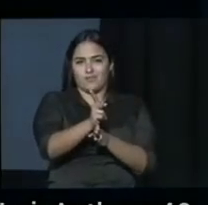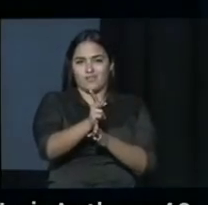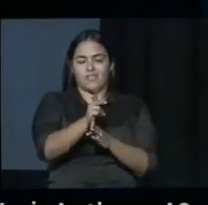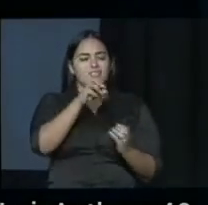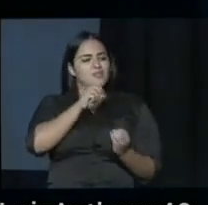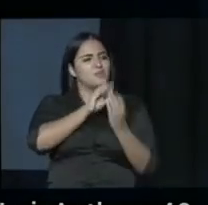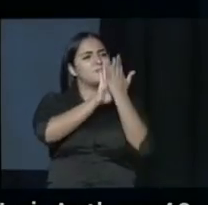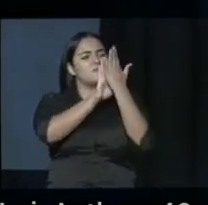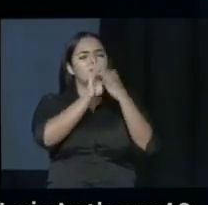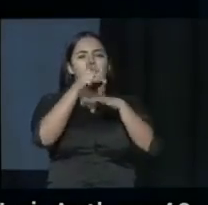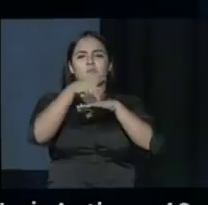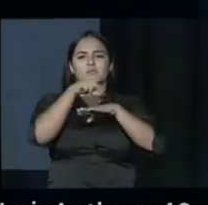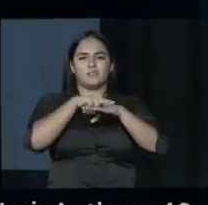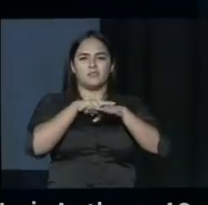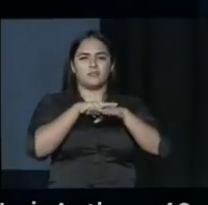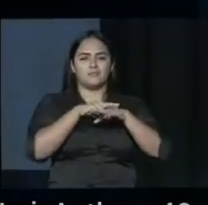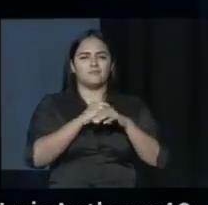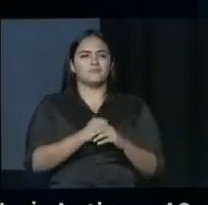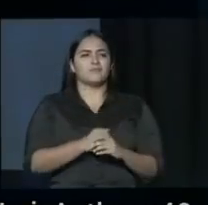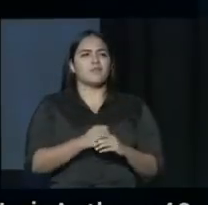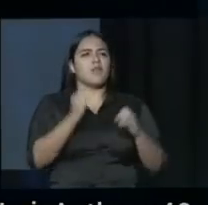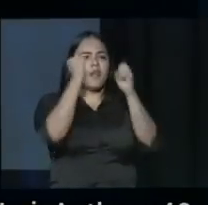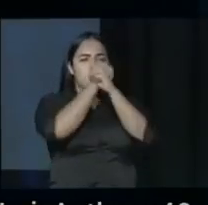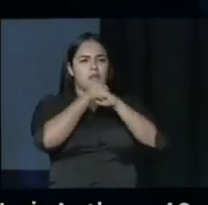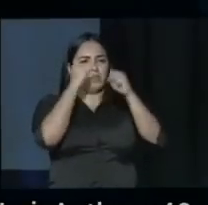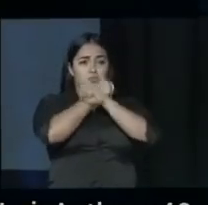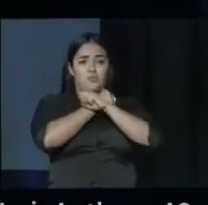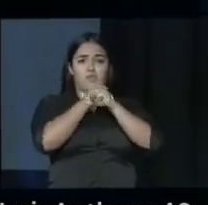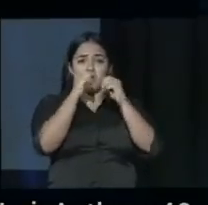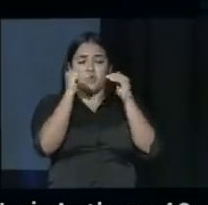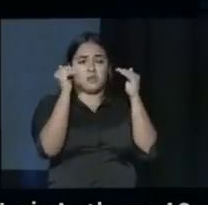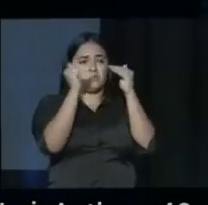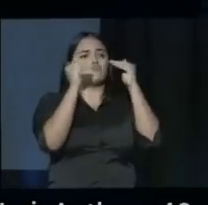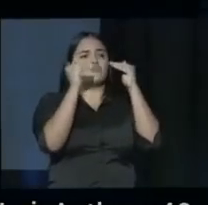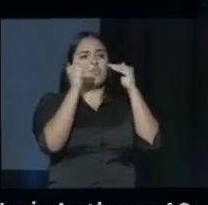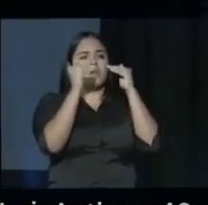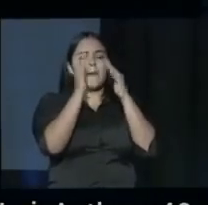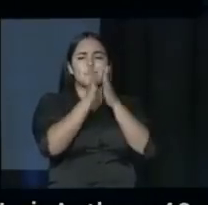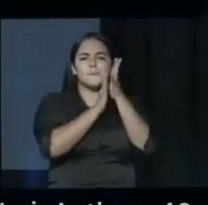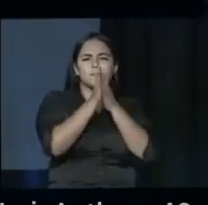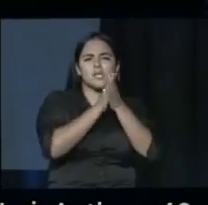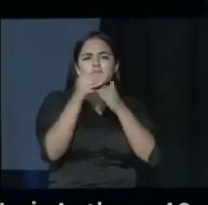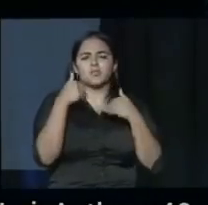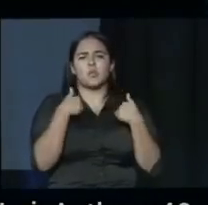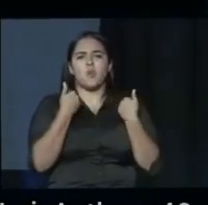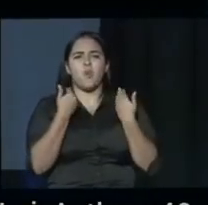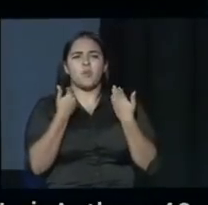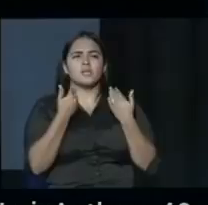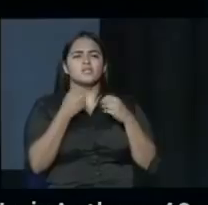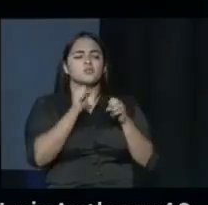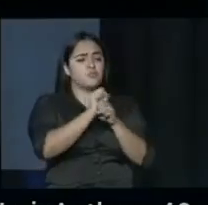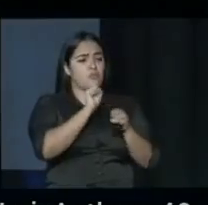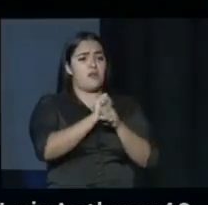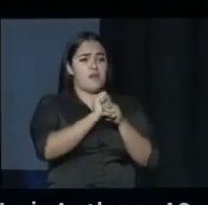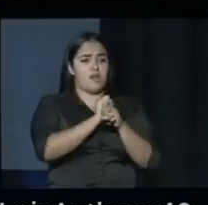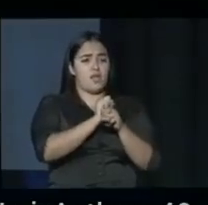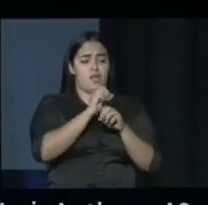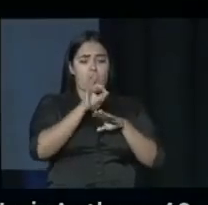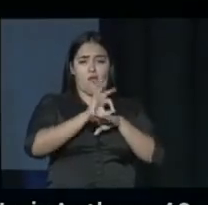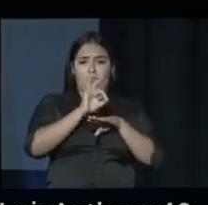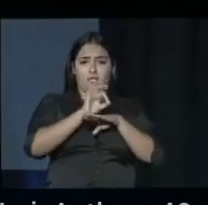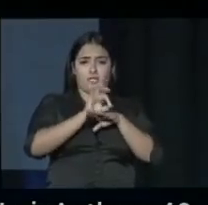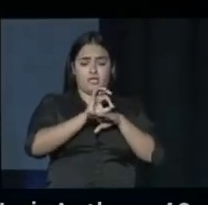Puerto Rico. La lucha por la igualdad me llamó desde joven en la universidad. Me llevó a trabajar en la oficina del comisionado residente